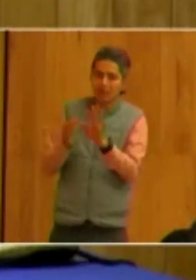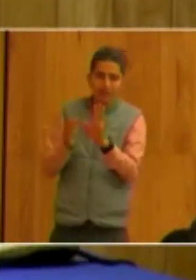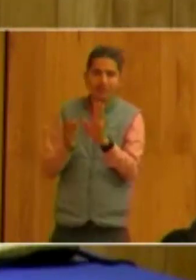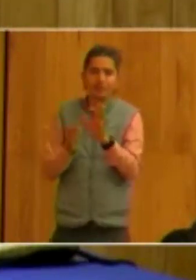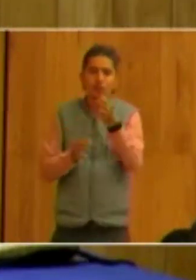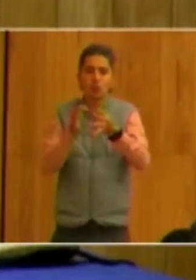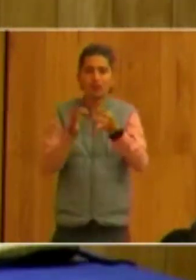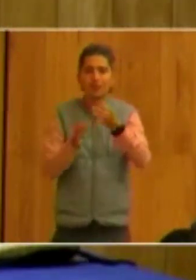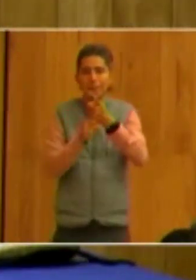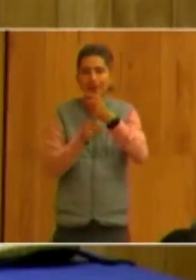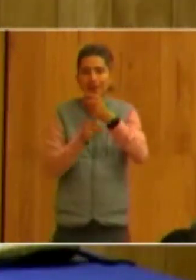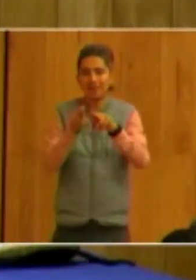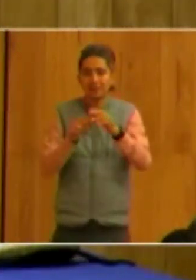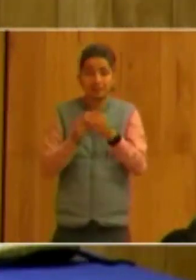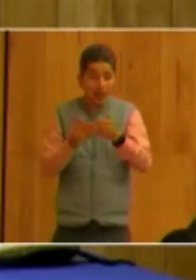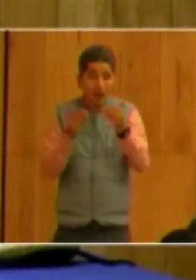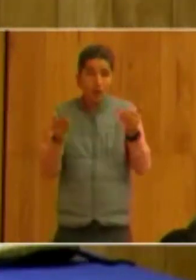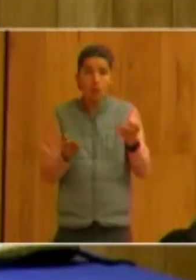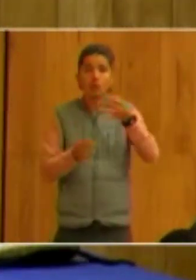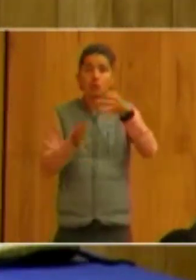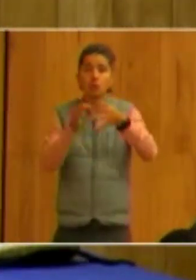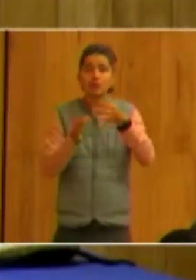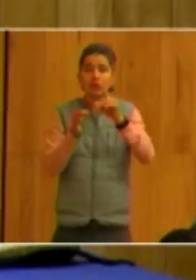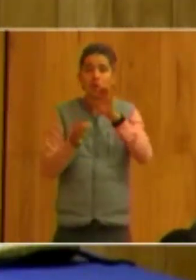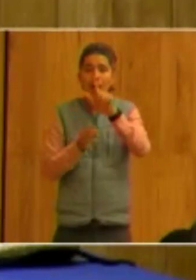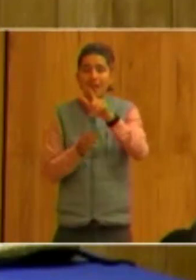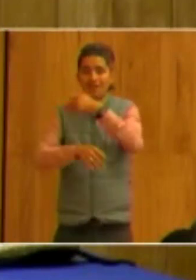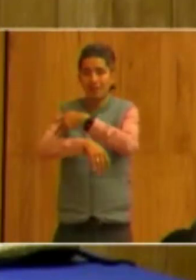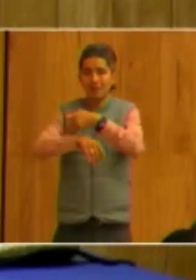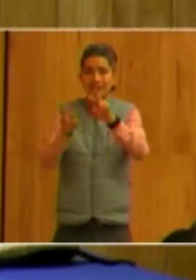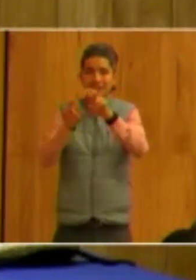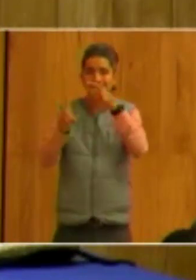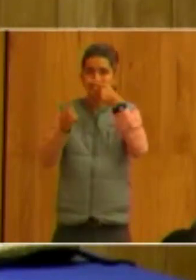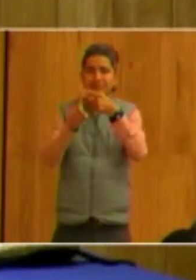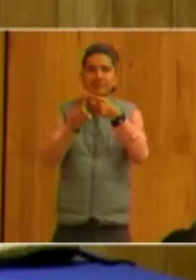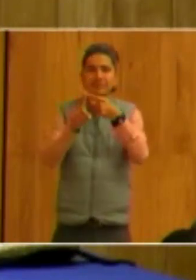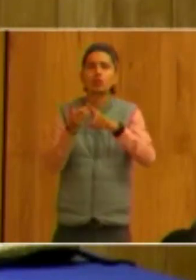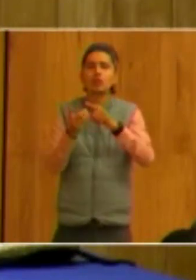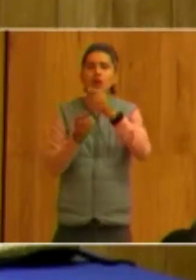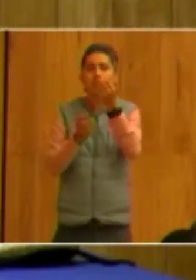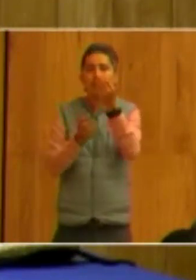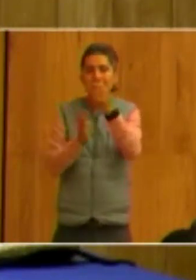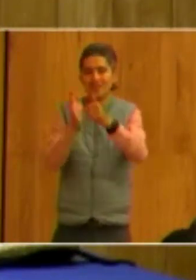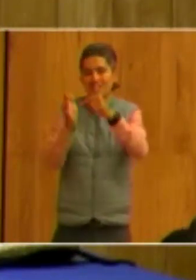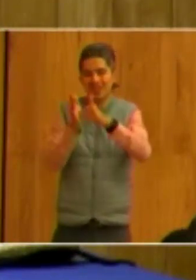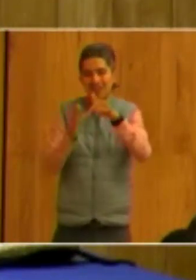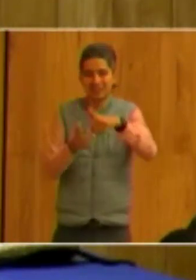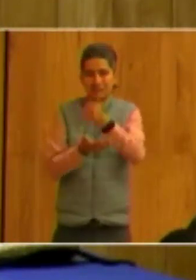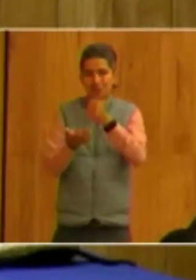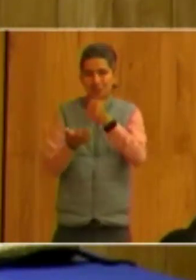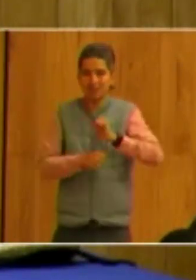primera instancia. Actualmente es jueza oral familiar adscrita al juzgado noveno de esta ciudad